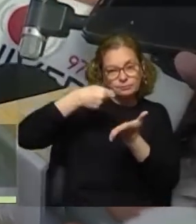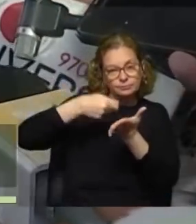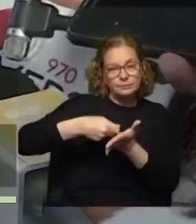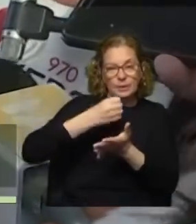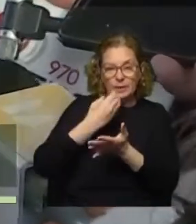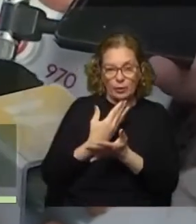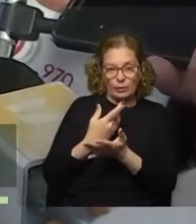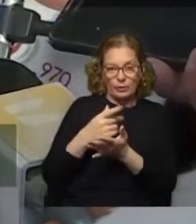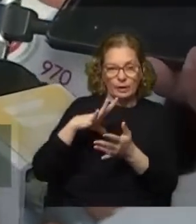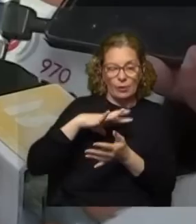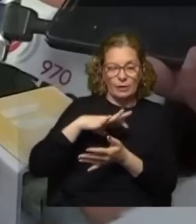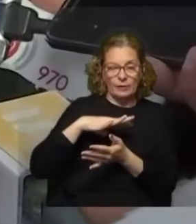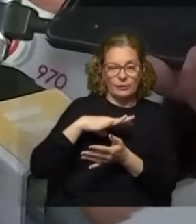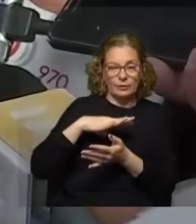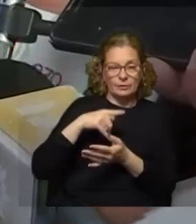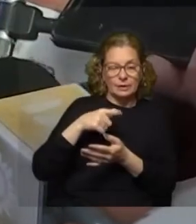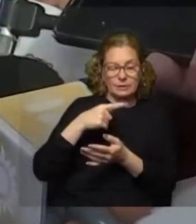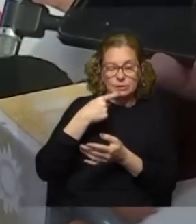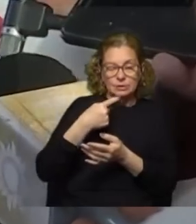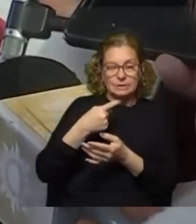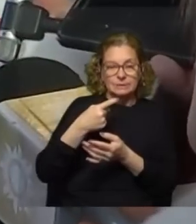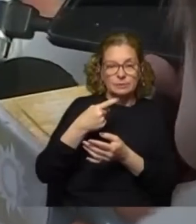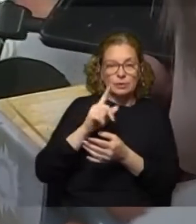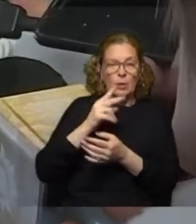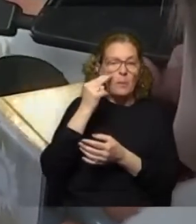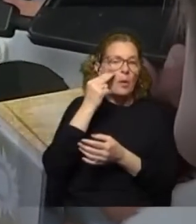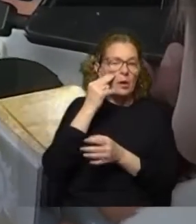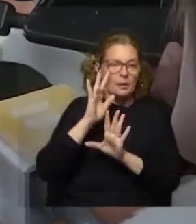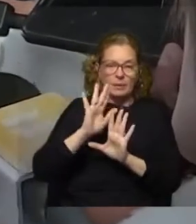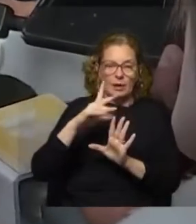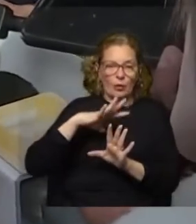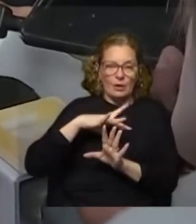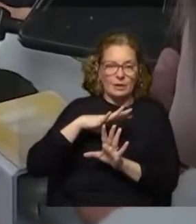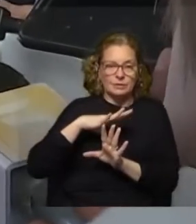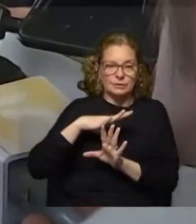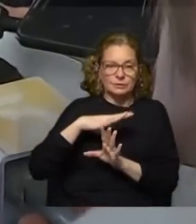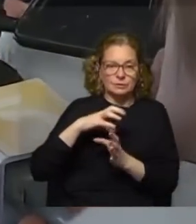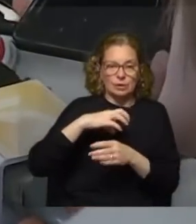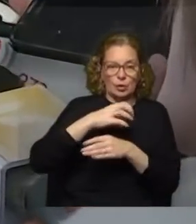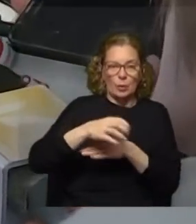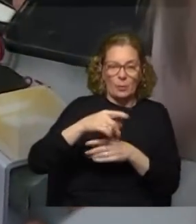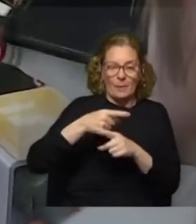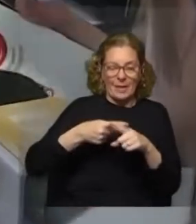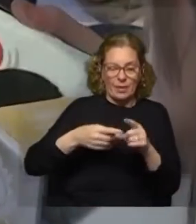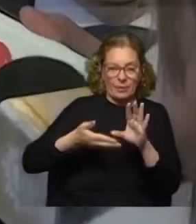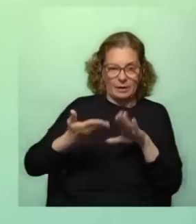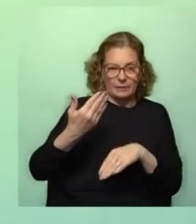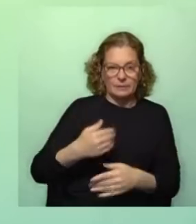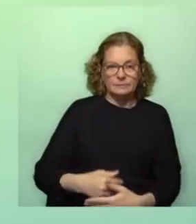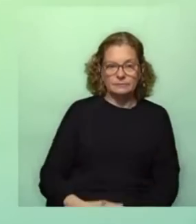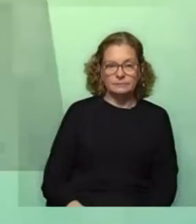mejoras en la jubilaciones de los demás abajo y no afectación de la jubilaciones del sector medio para arriba